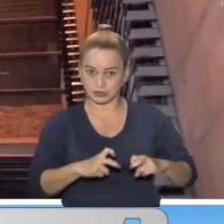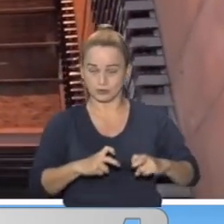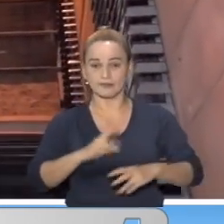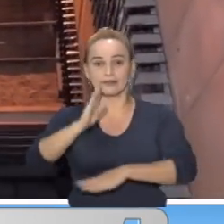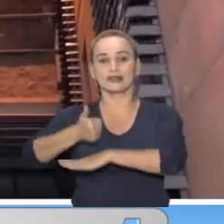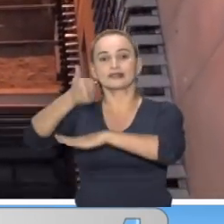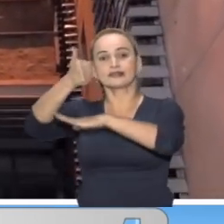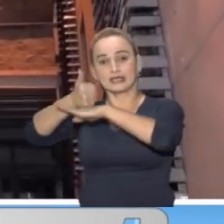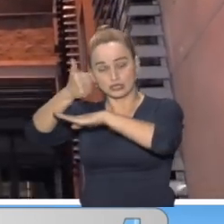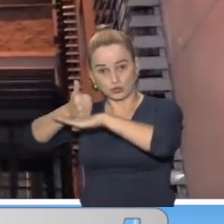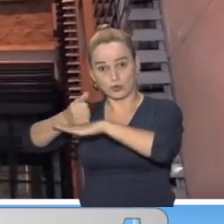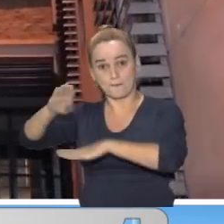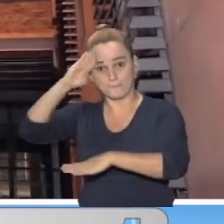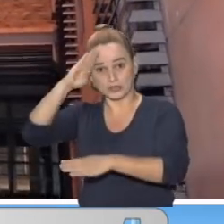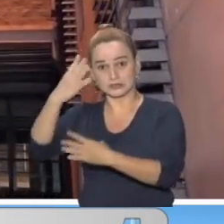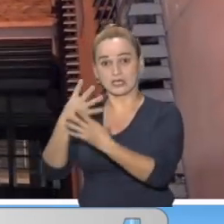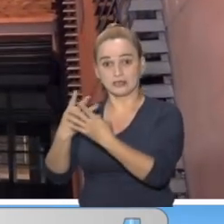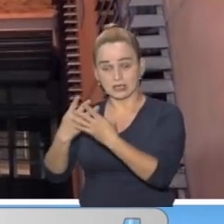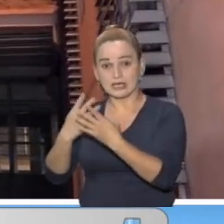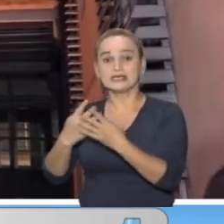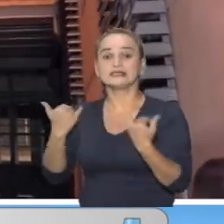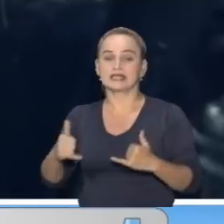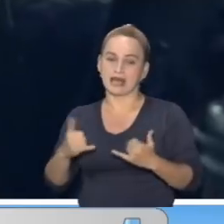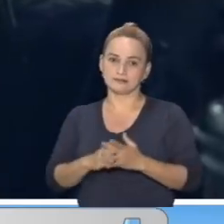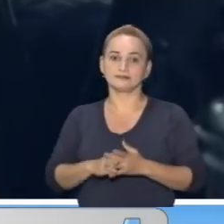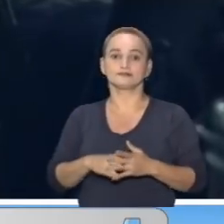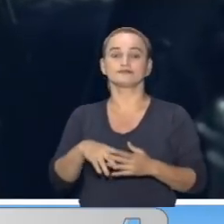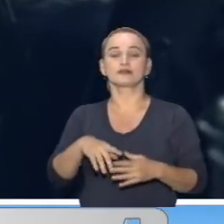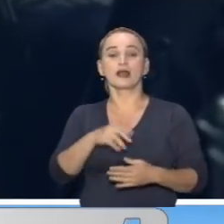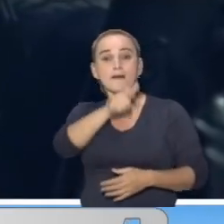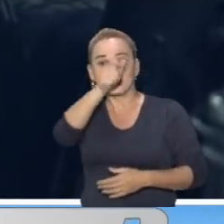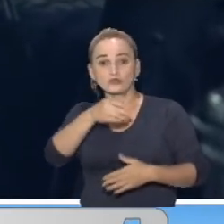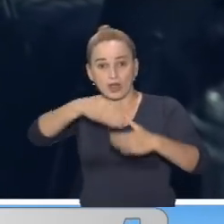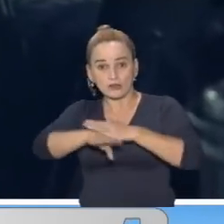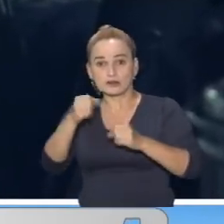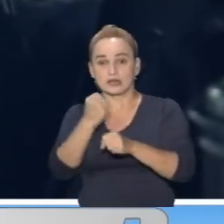dijo él, 9 de los investigados ya fueron condenados.